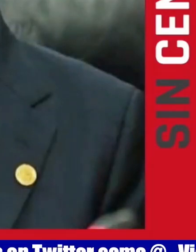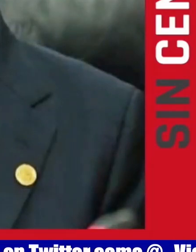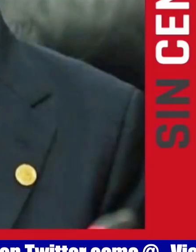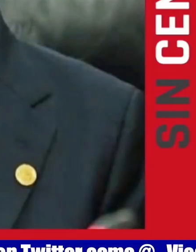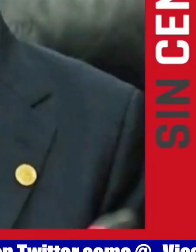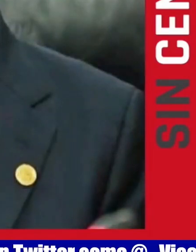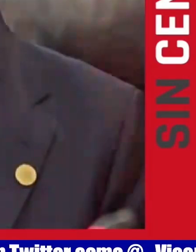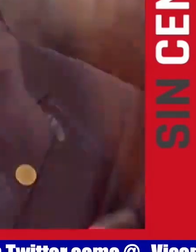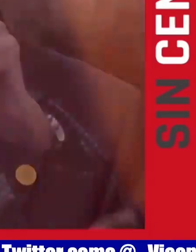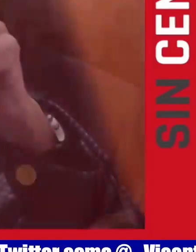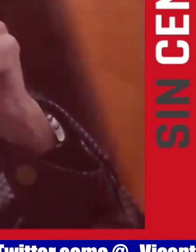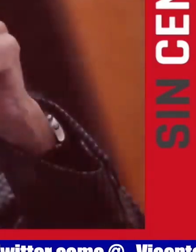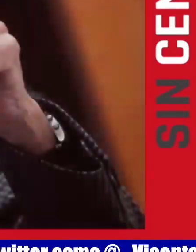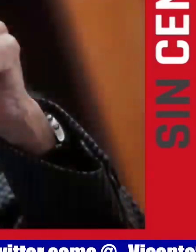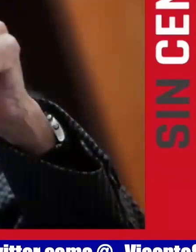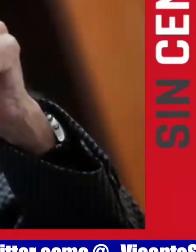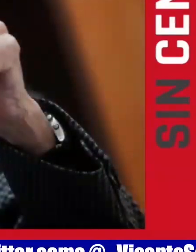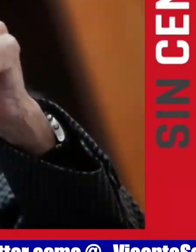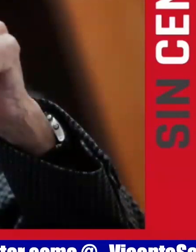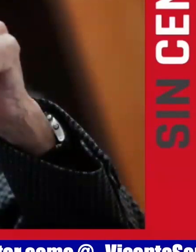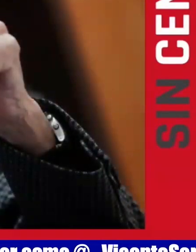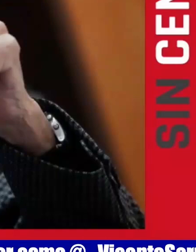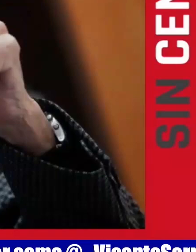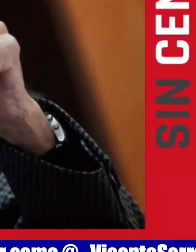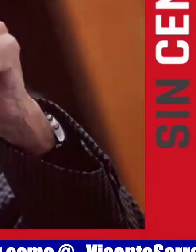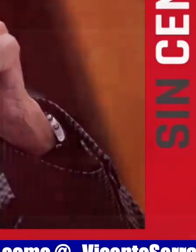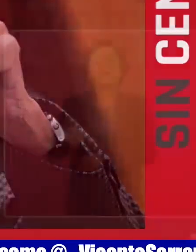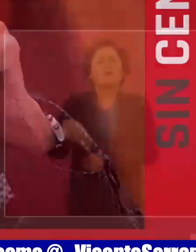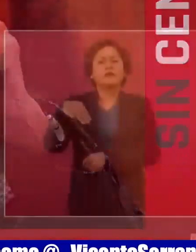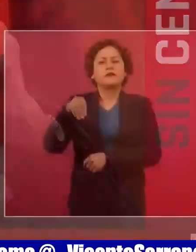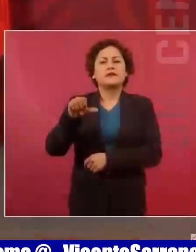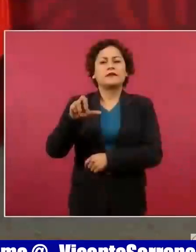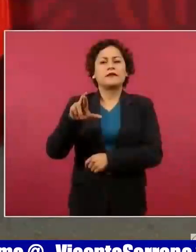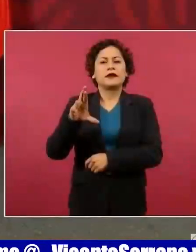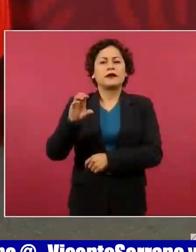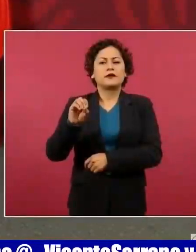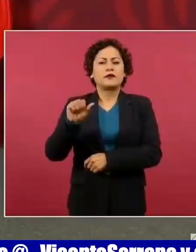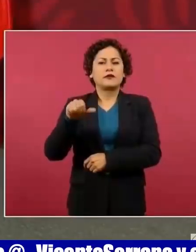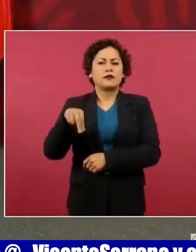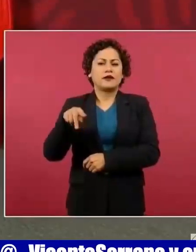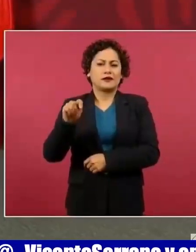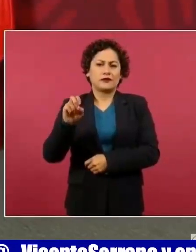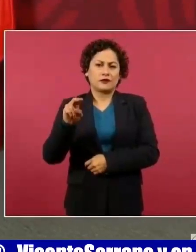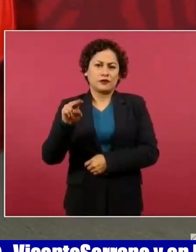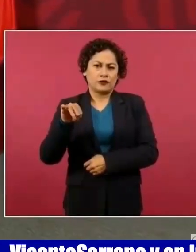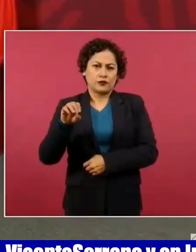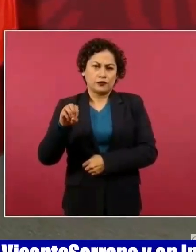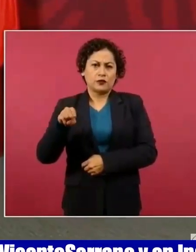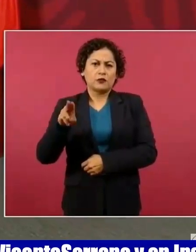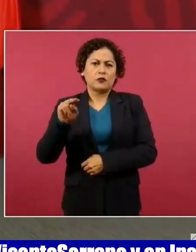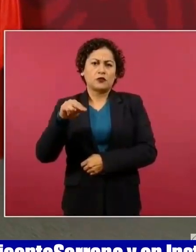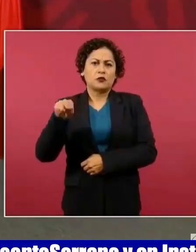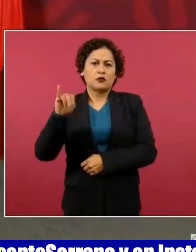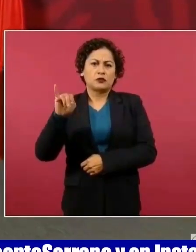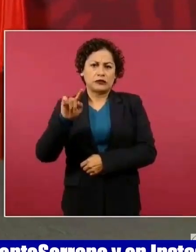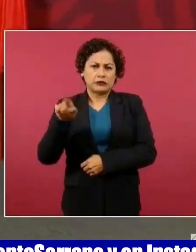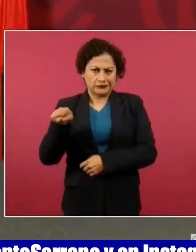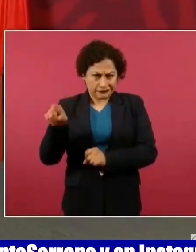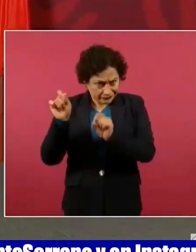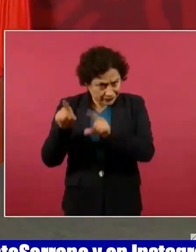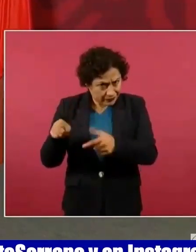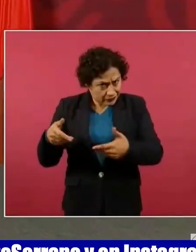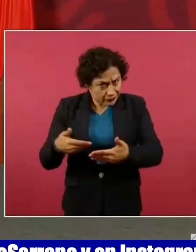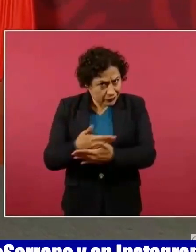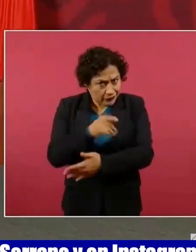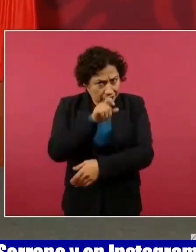¿no? Dice el presidente que para las campañas del 2000, las campañas presidenciales, él en ese entonces, en la década